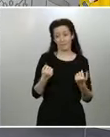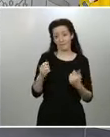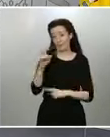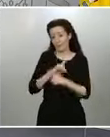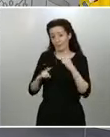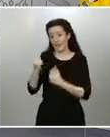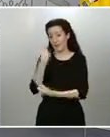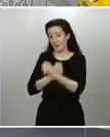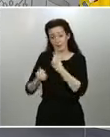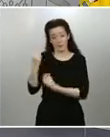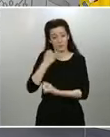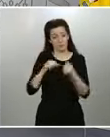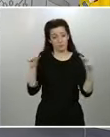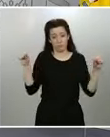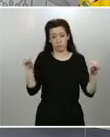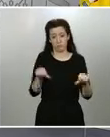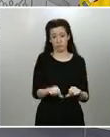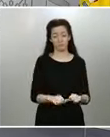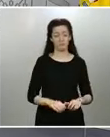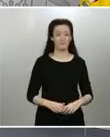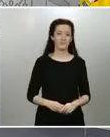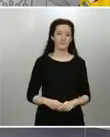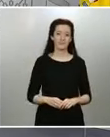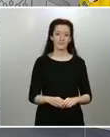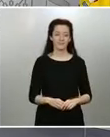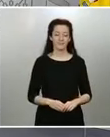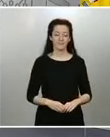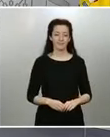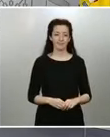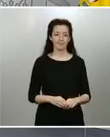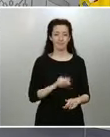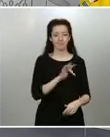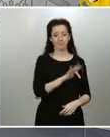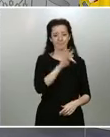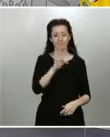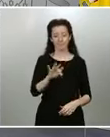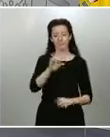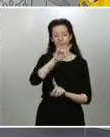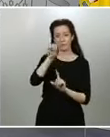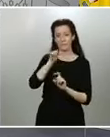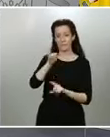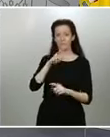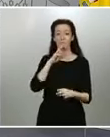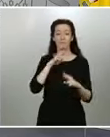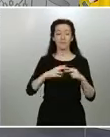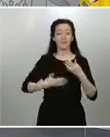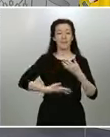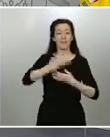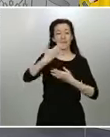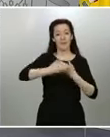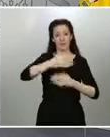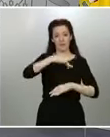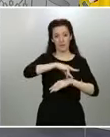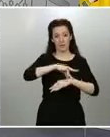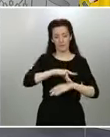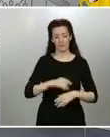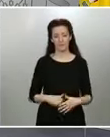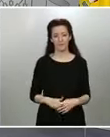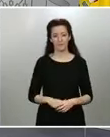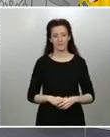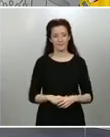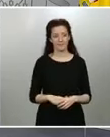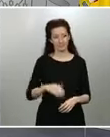vamos a la siguiente pregunta diario médico es quien pregunta ahora hola buenas tardes